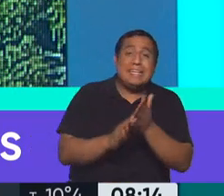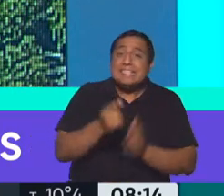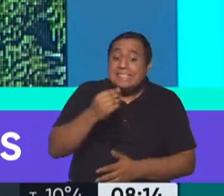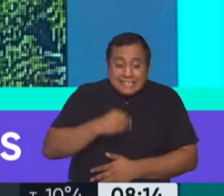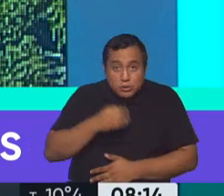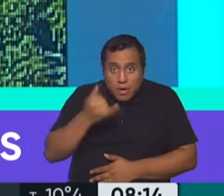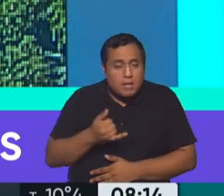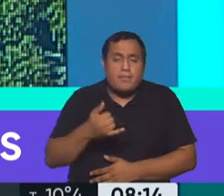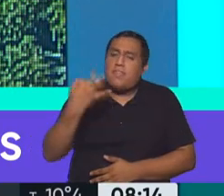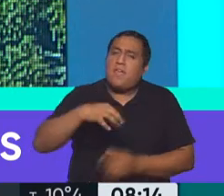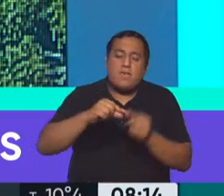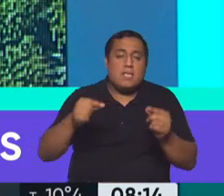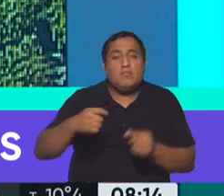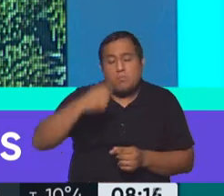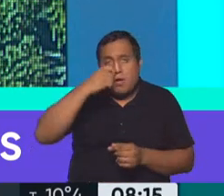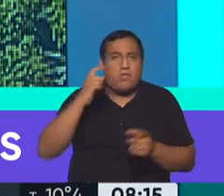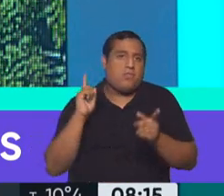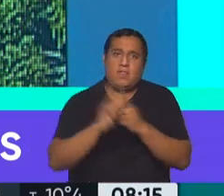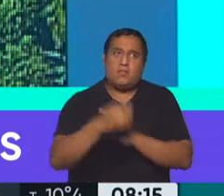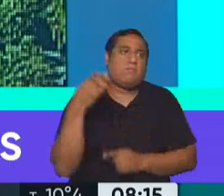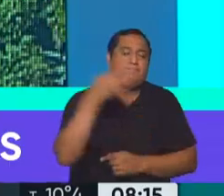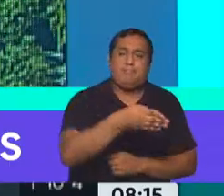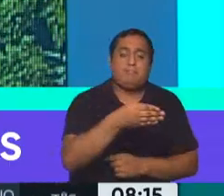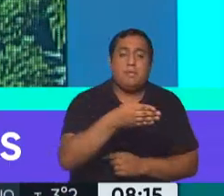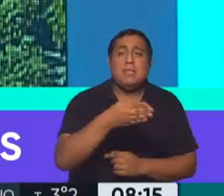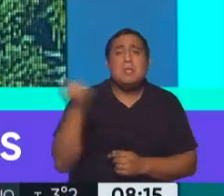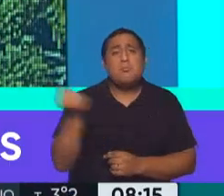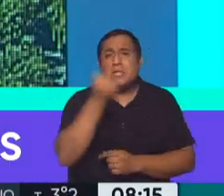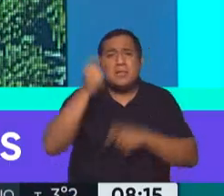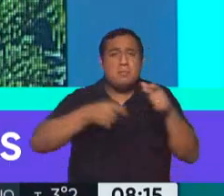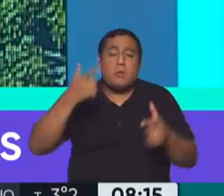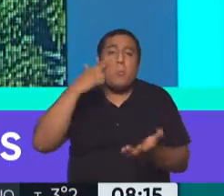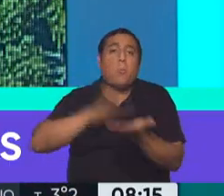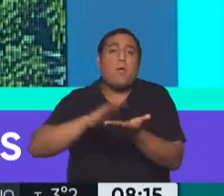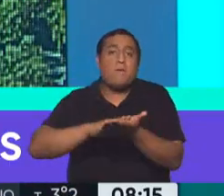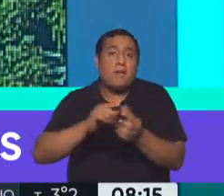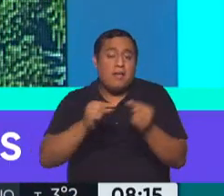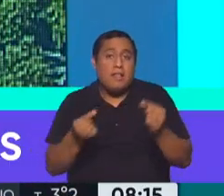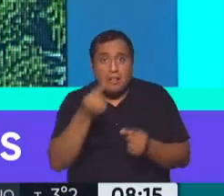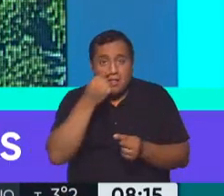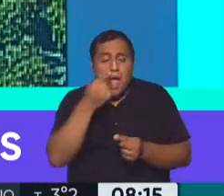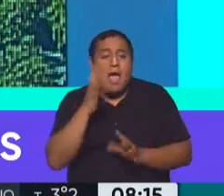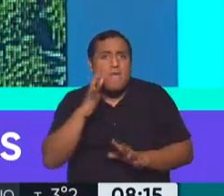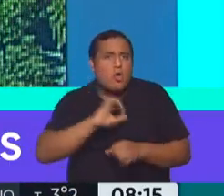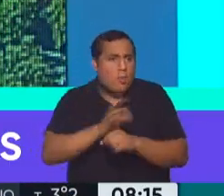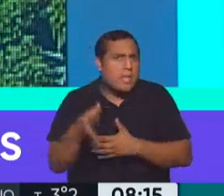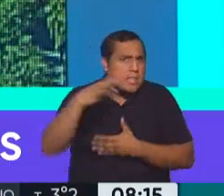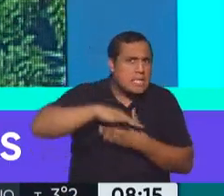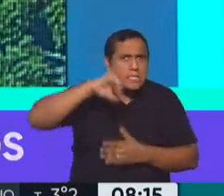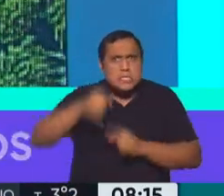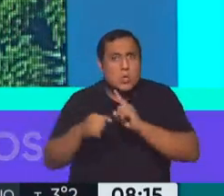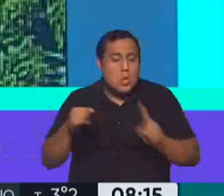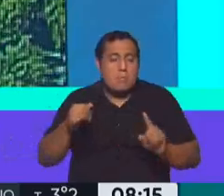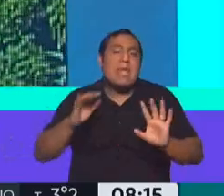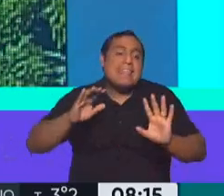hay que es importante que la gente haga las pruebas para poder saber si es positivo no y después puedo